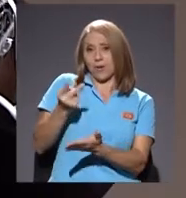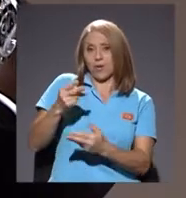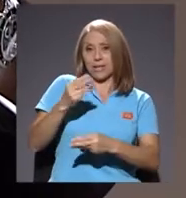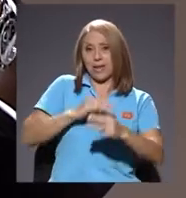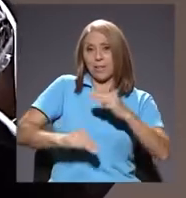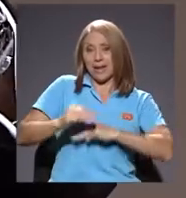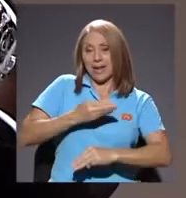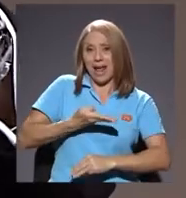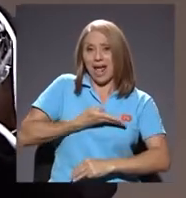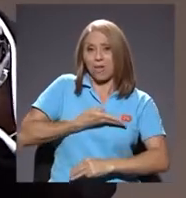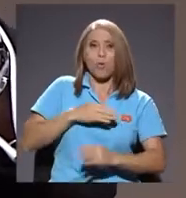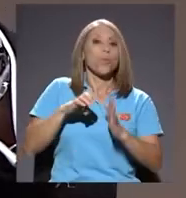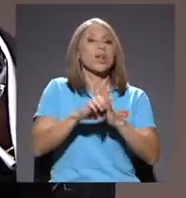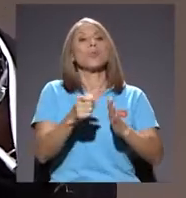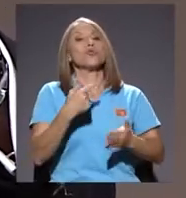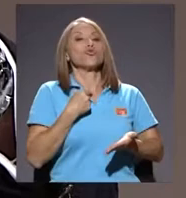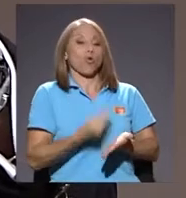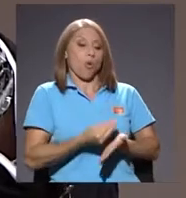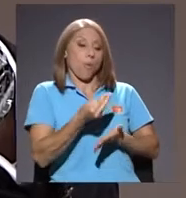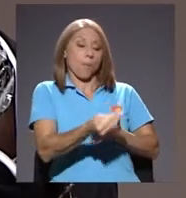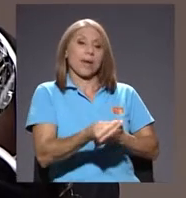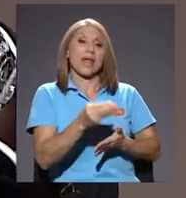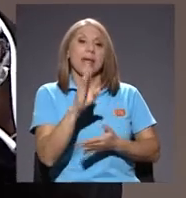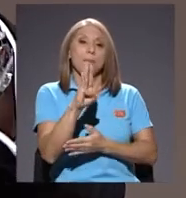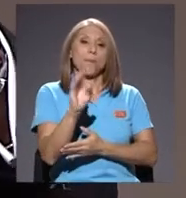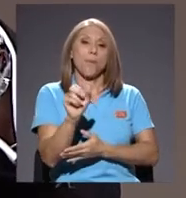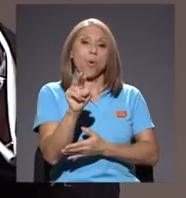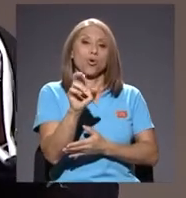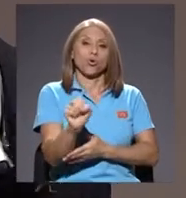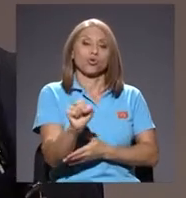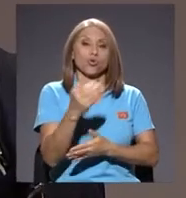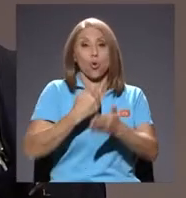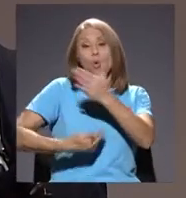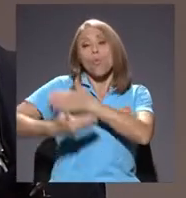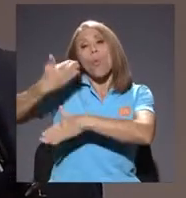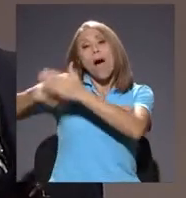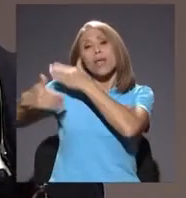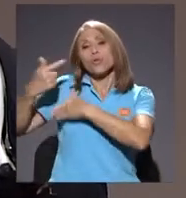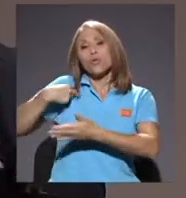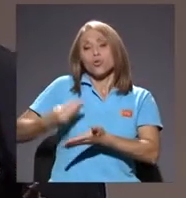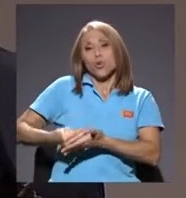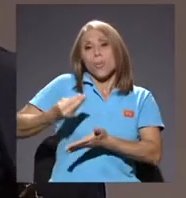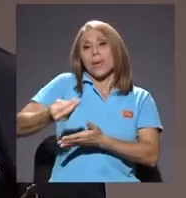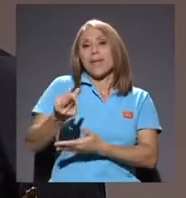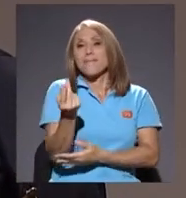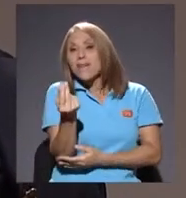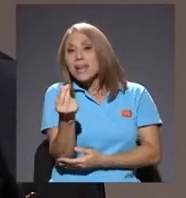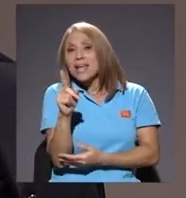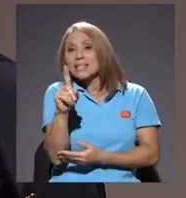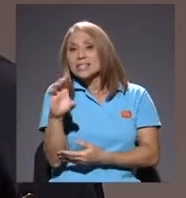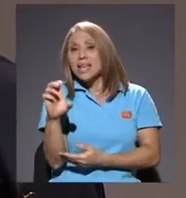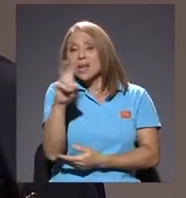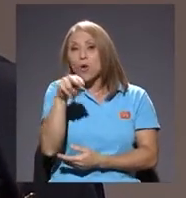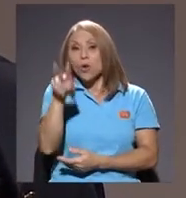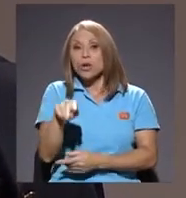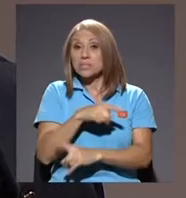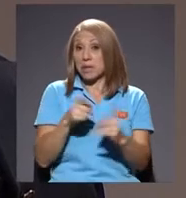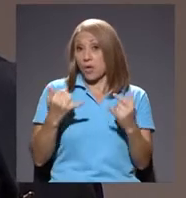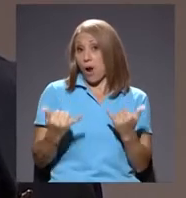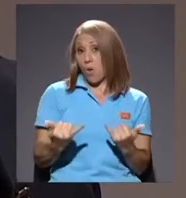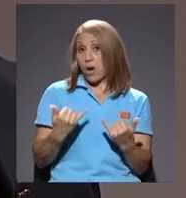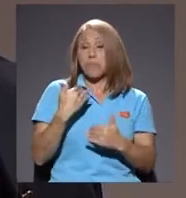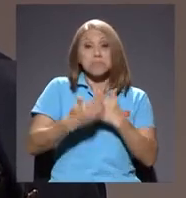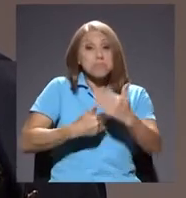compre estos bonos estos buenos cuando los compre valían 100 pero ahora han mejorado las condiciones